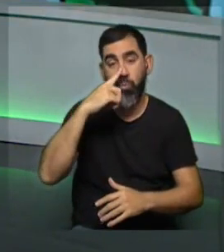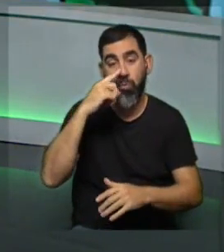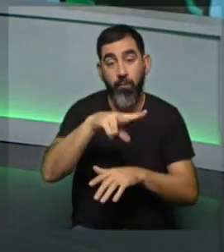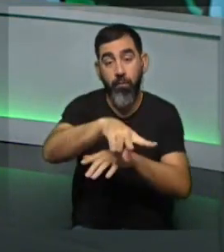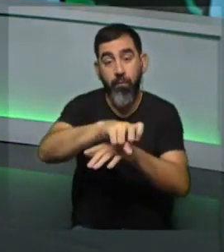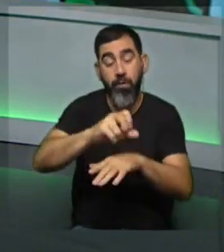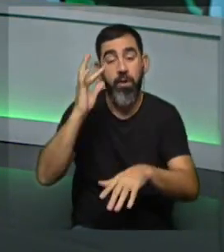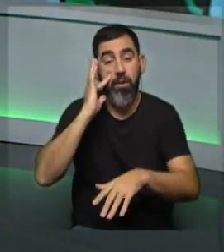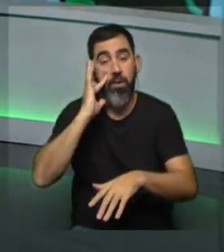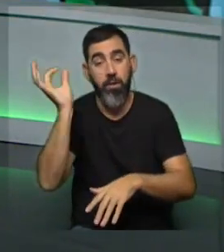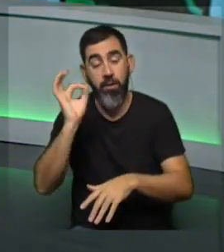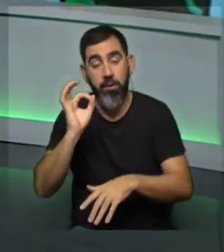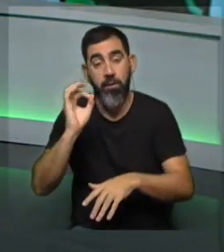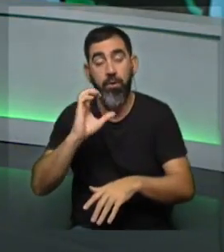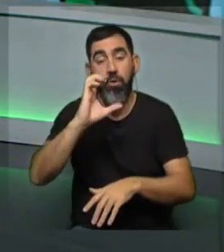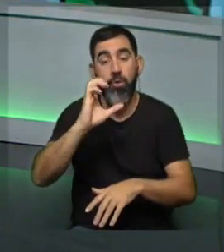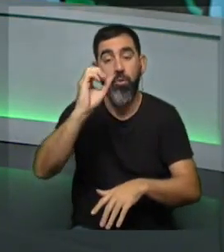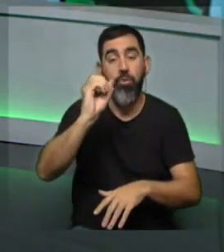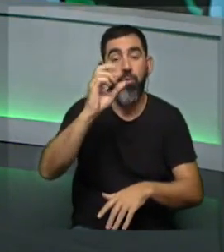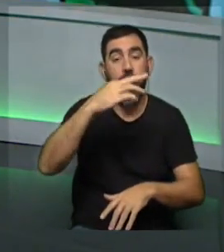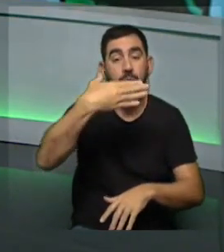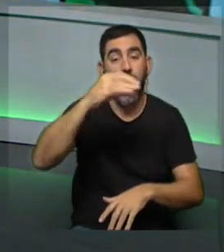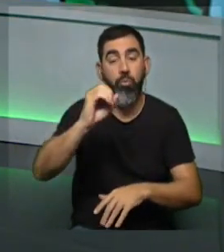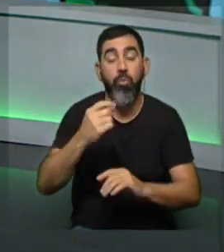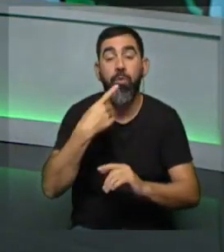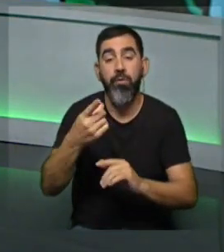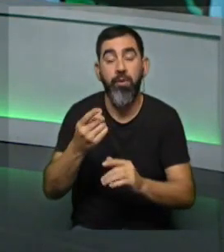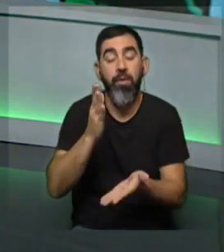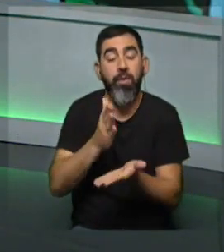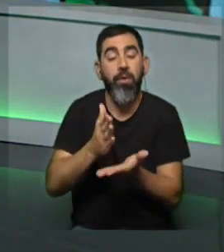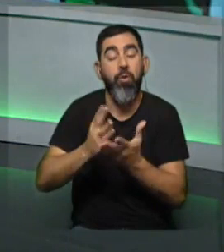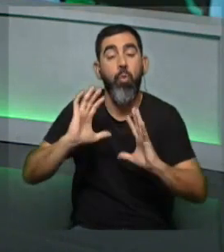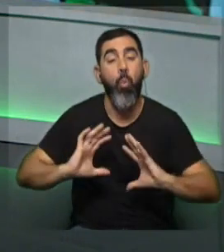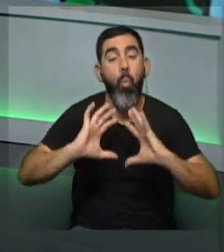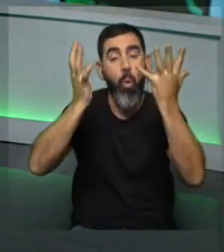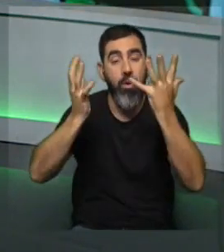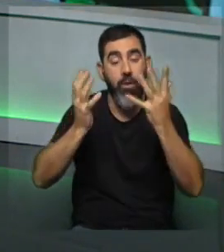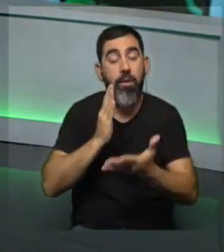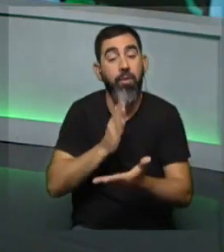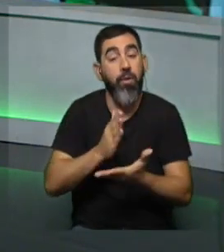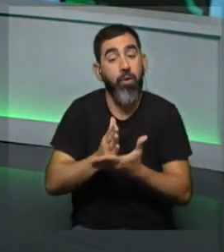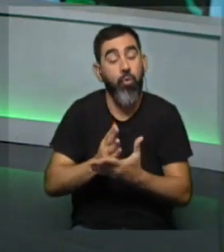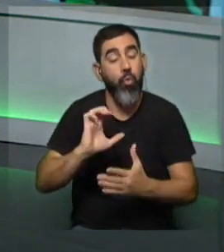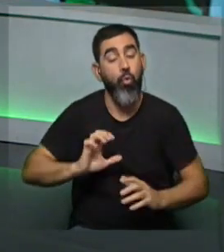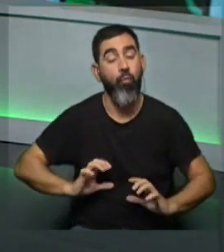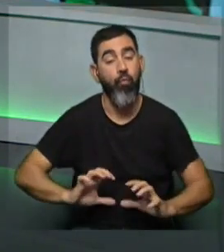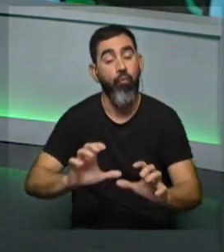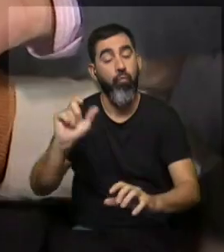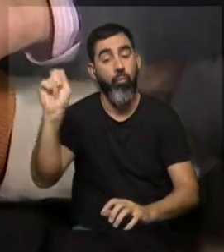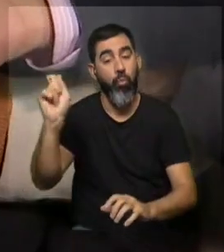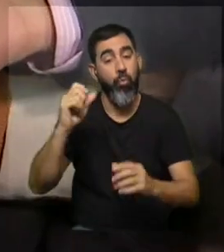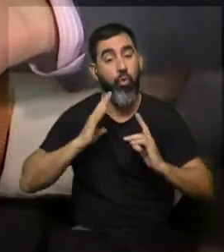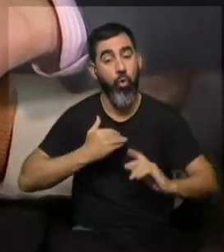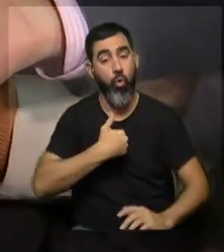interina Fabiana corvo argumentó que está empuja el derecho a la huelga con el derecho a ejercer la función pública